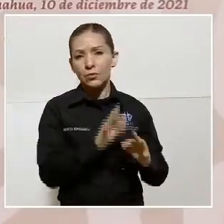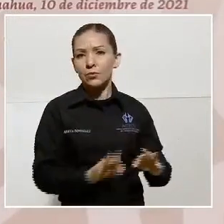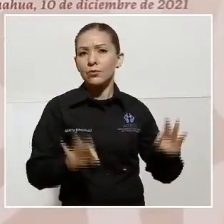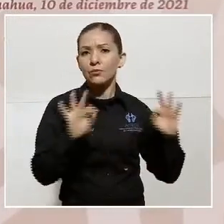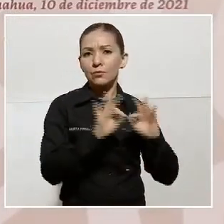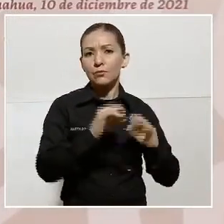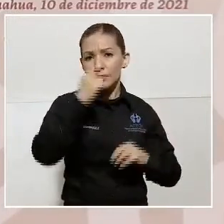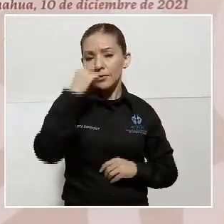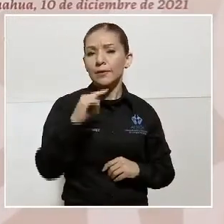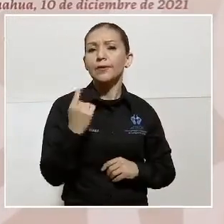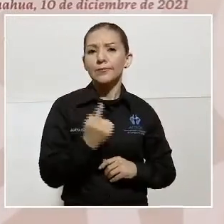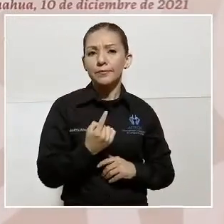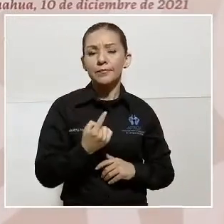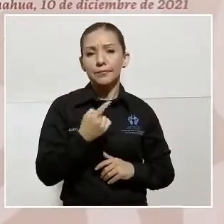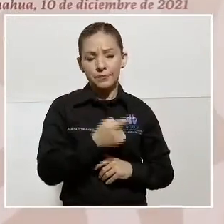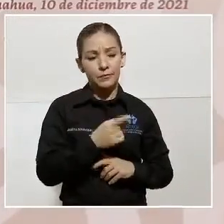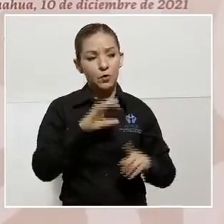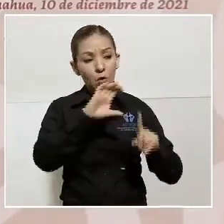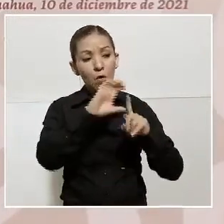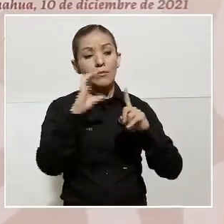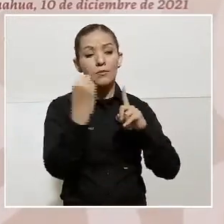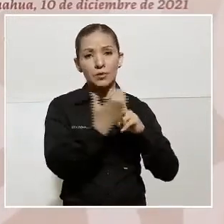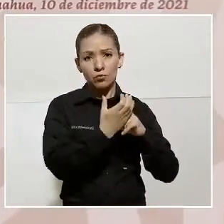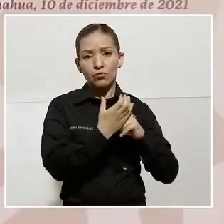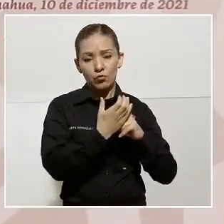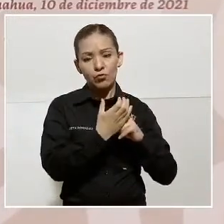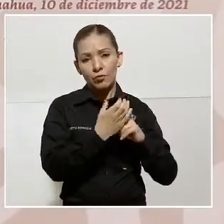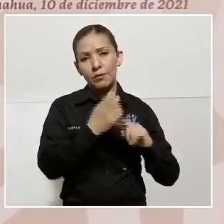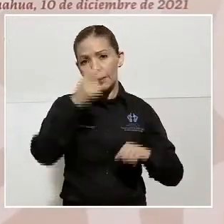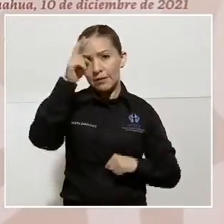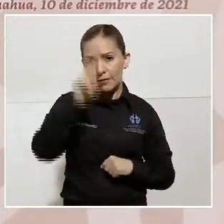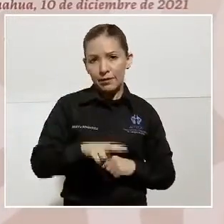la conformación de esta Comisión de la Verdad.